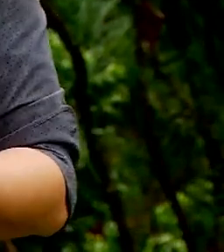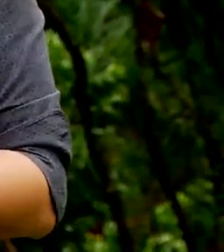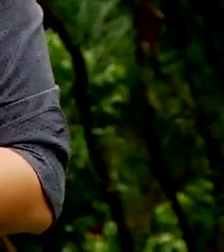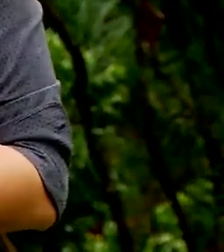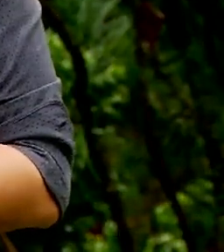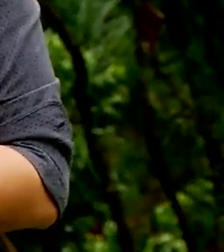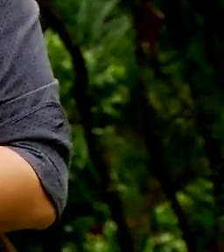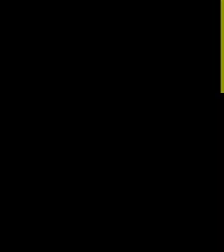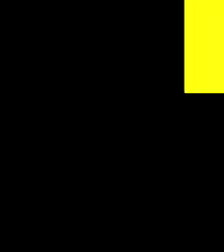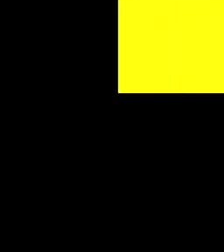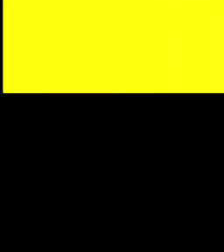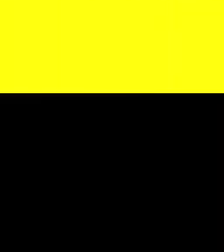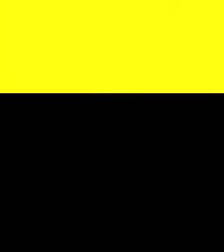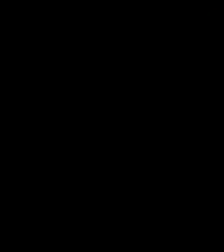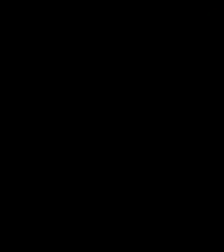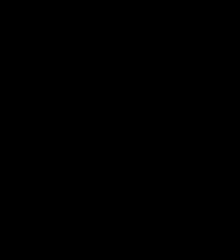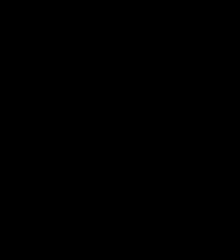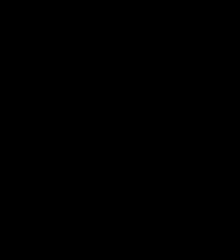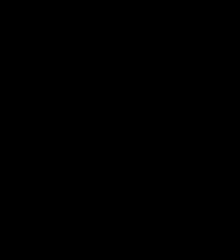para las hinchadas